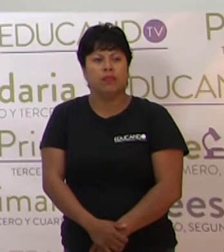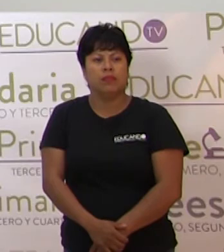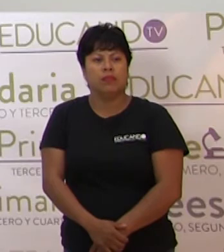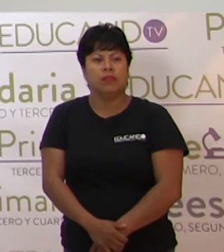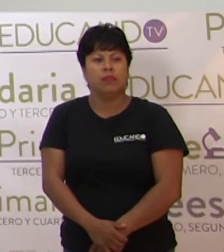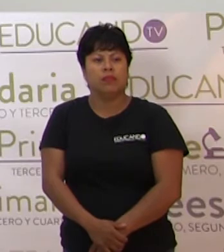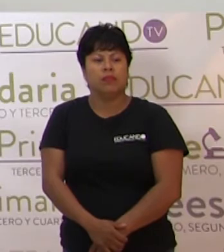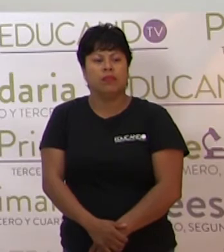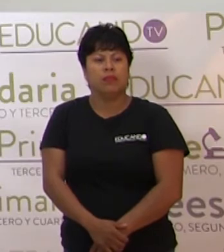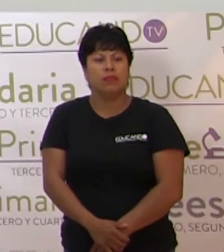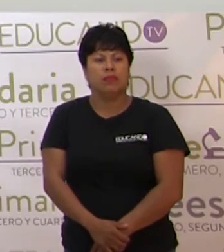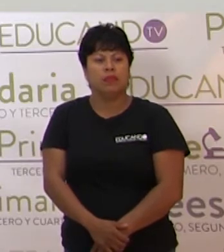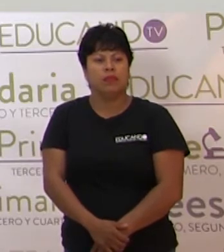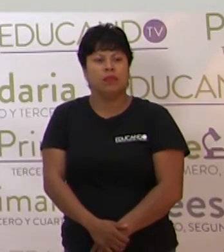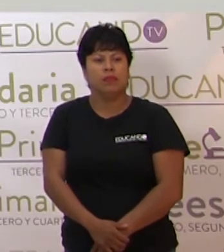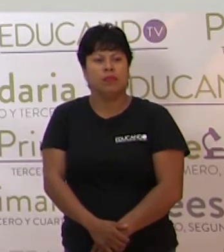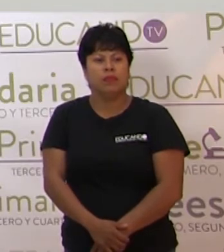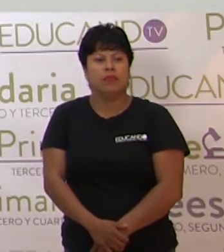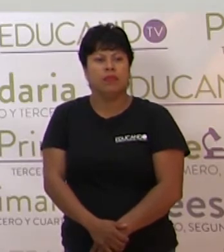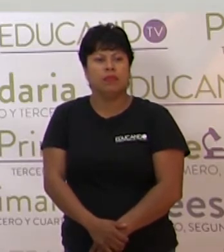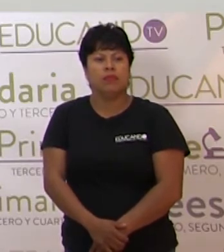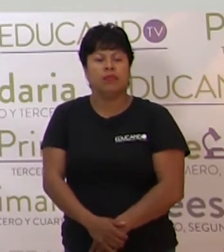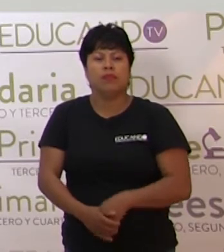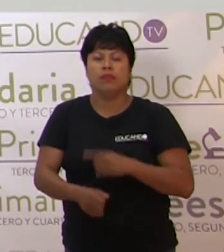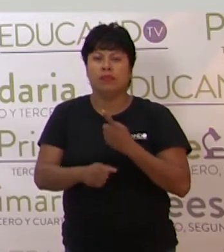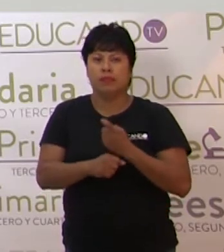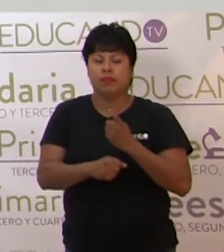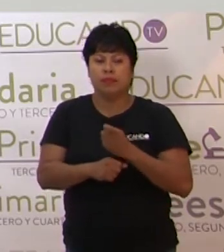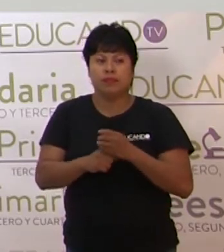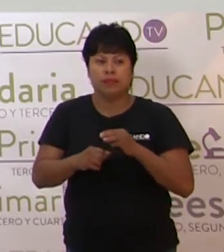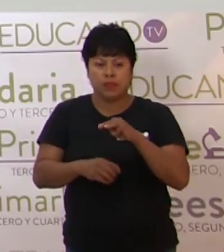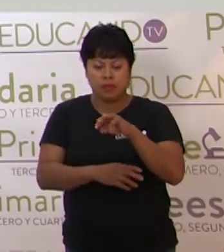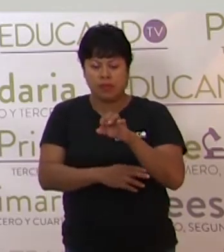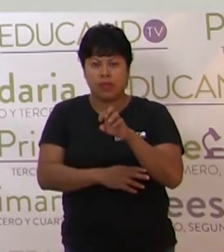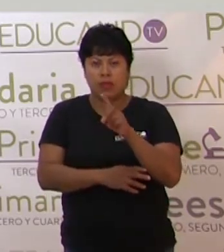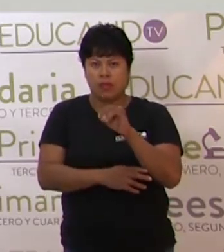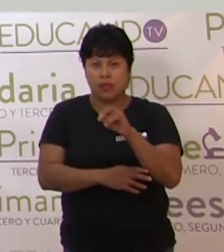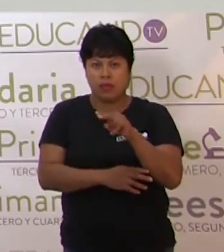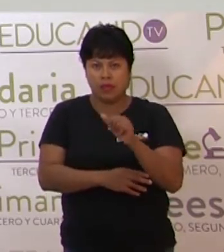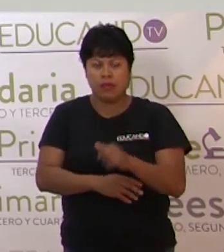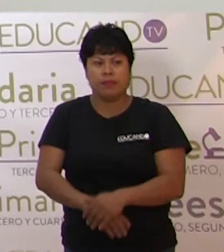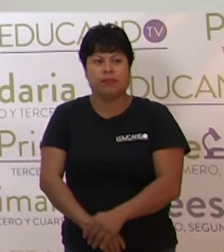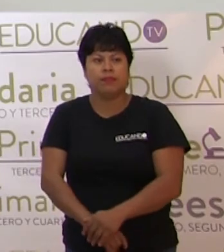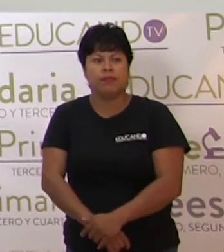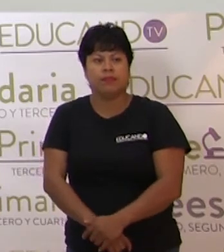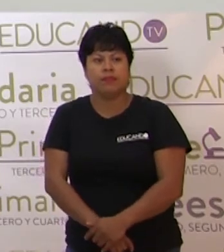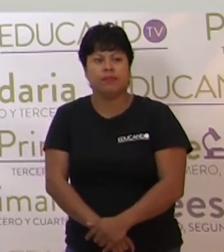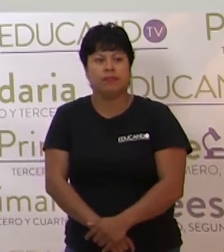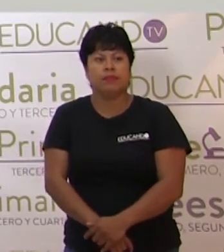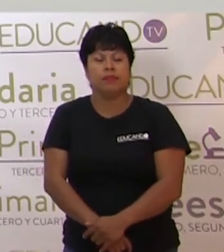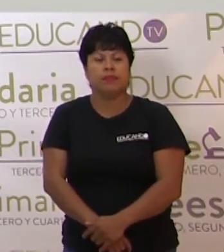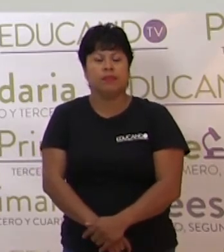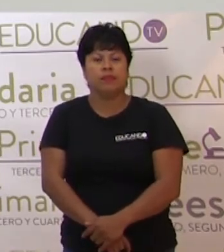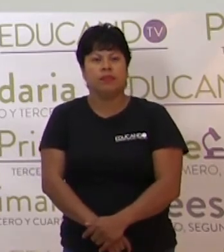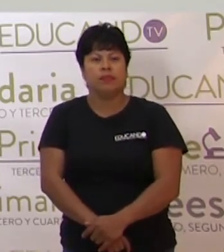obviamente se puede prolongar la primera mediana después